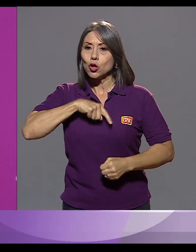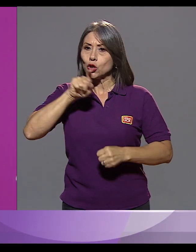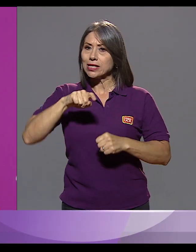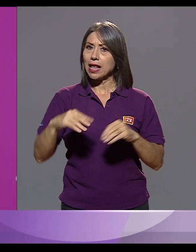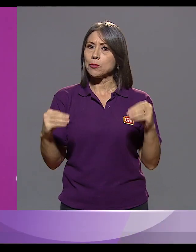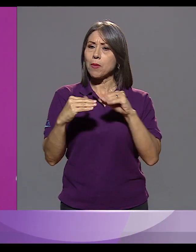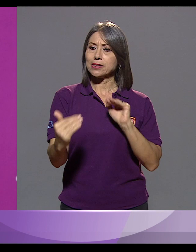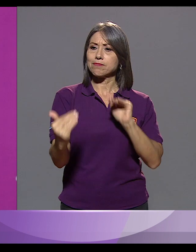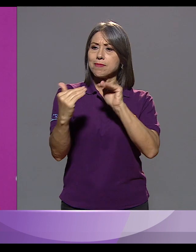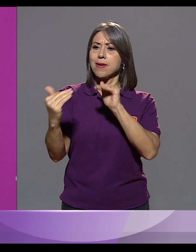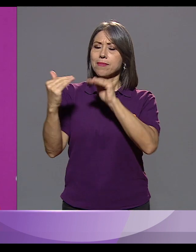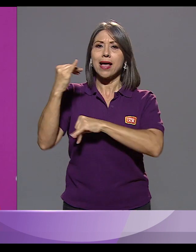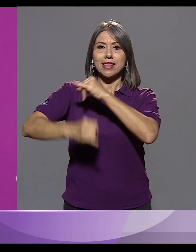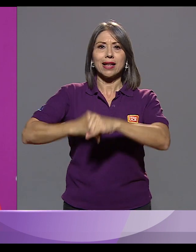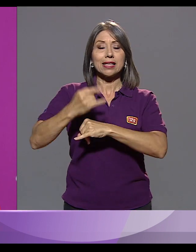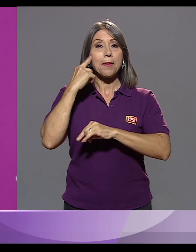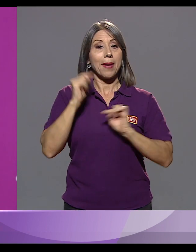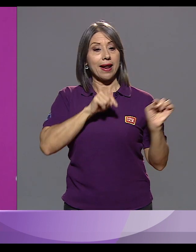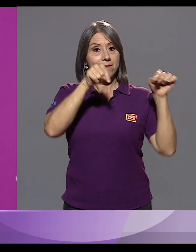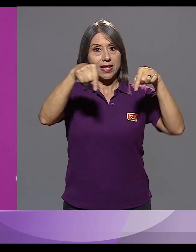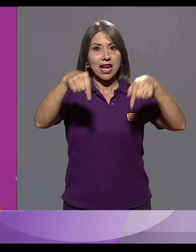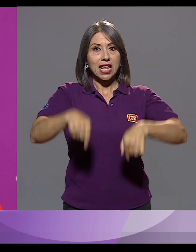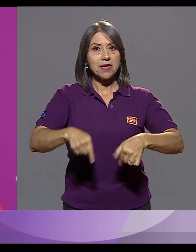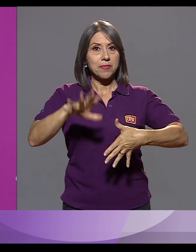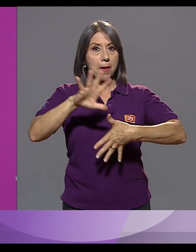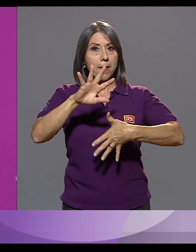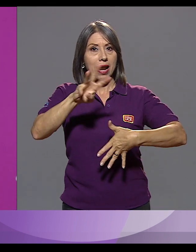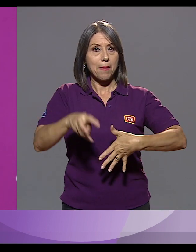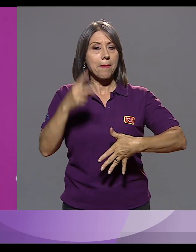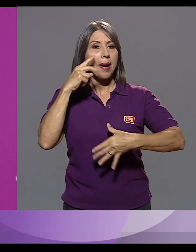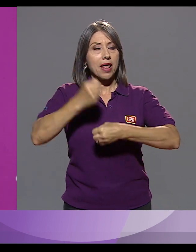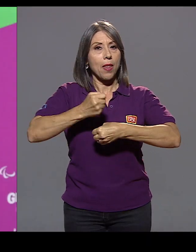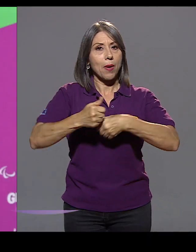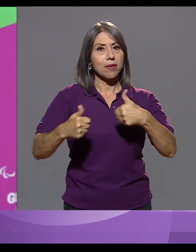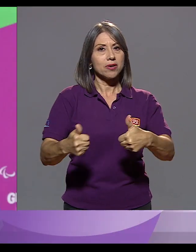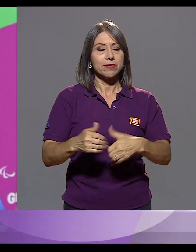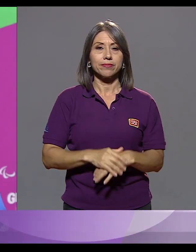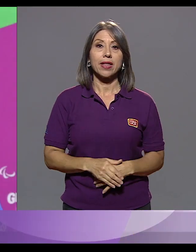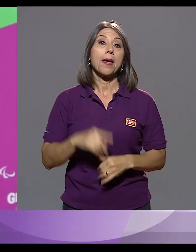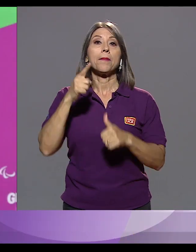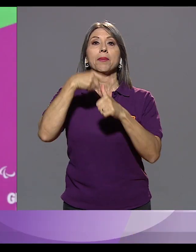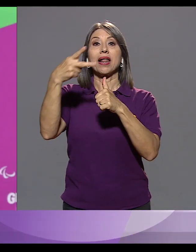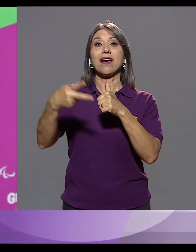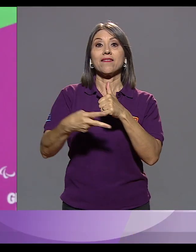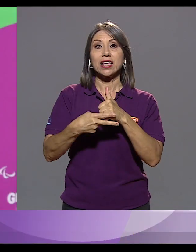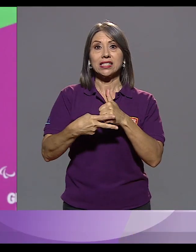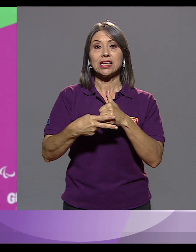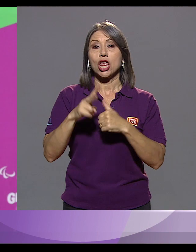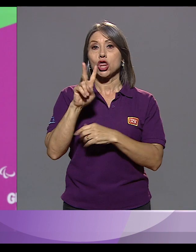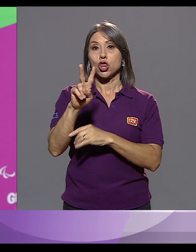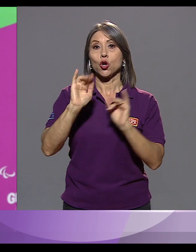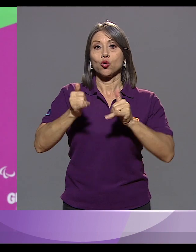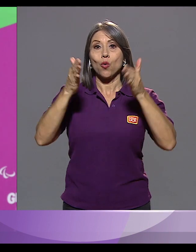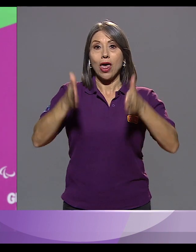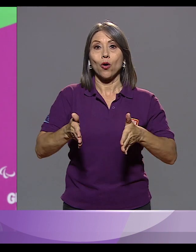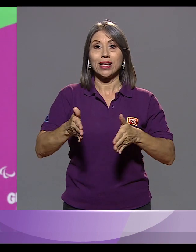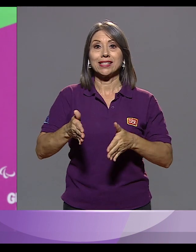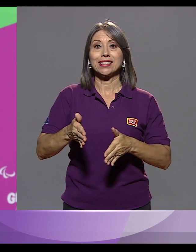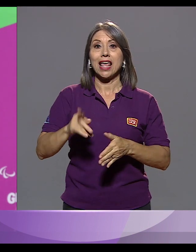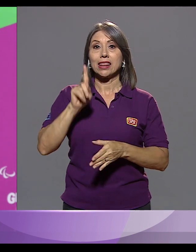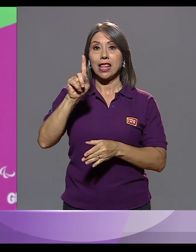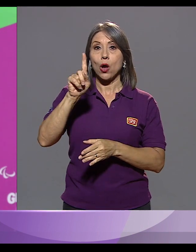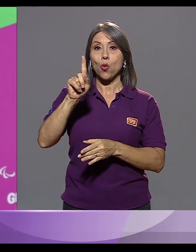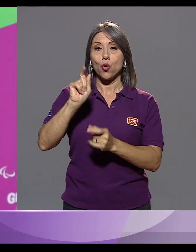roster internacional para poder venir a los Parapan a hacer un buen trabajo. Es primera vez en la historia que tenemos dos jugadores de